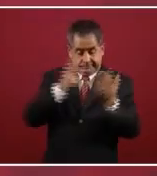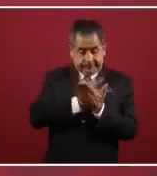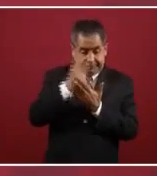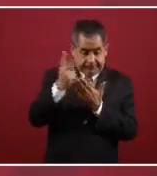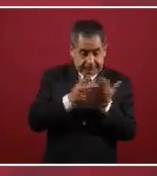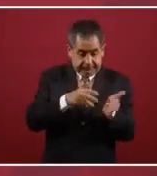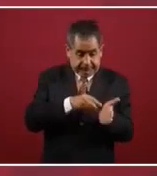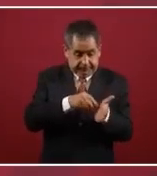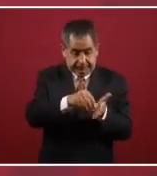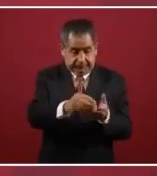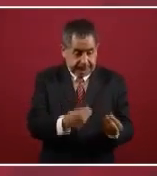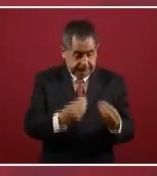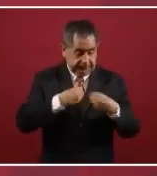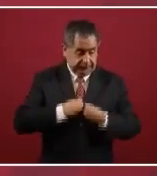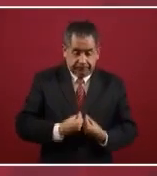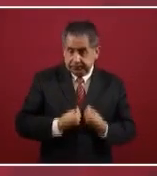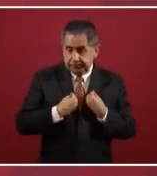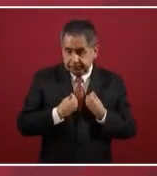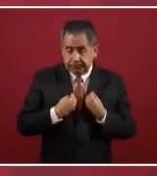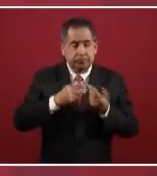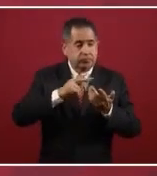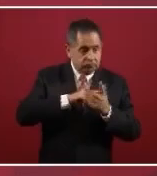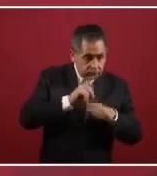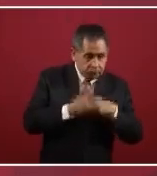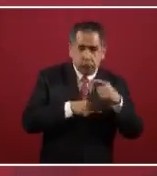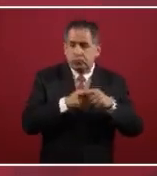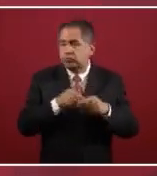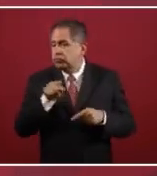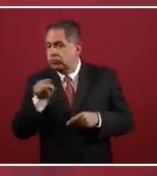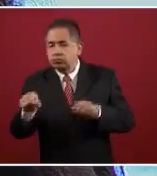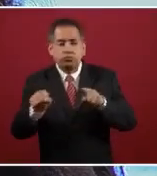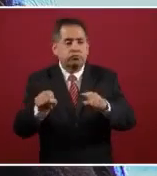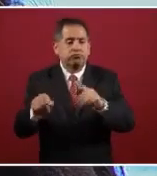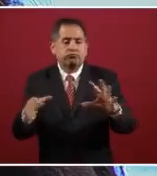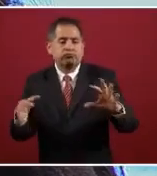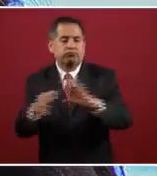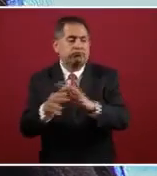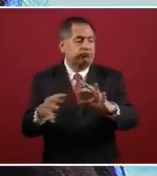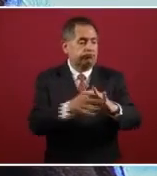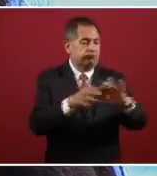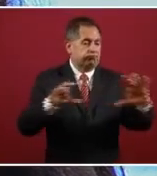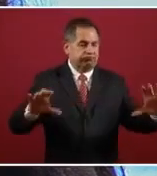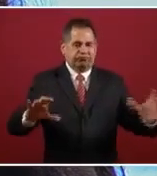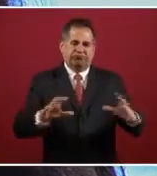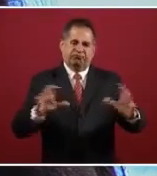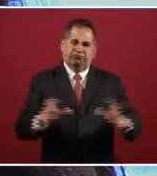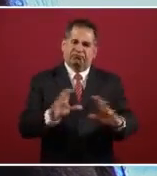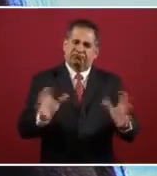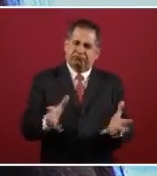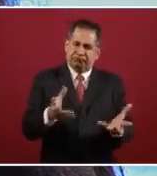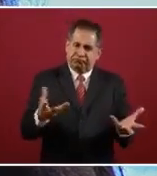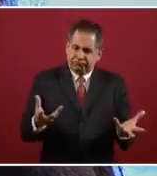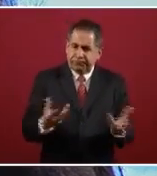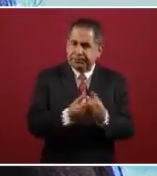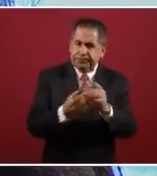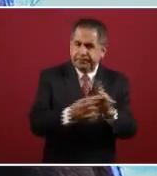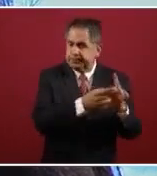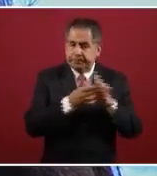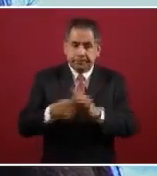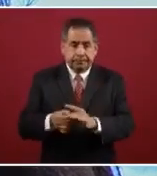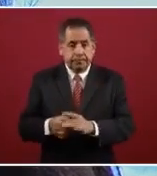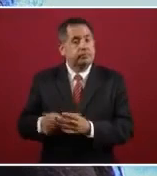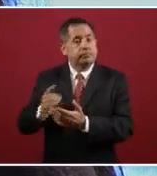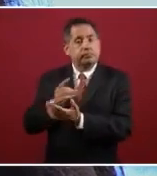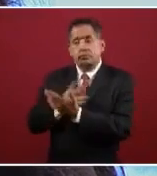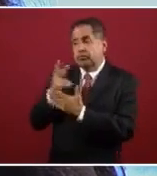Vida reestructura otra vez el tejido social. Este es el único programa de los programas integrales